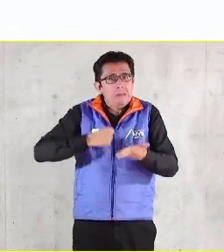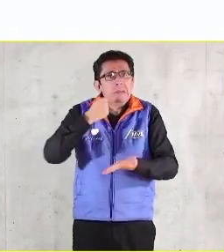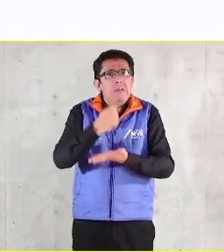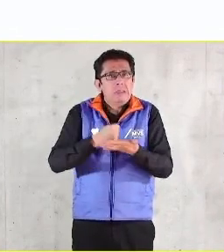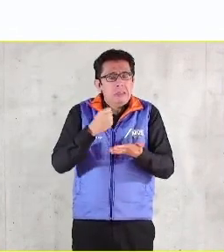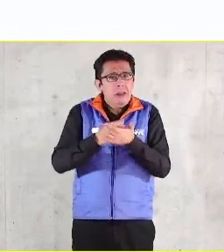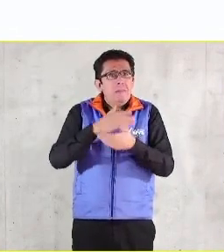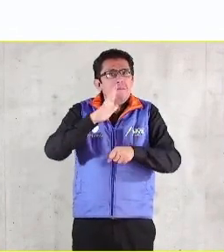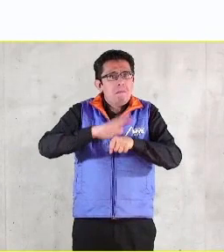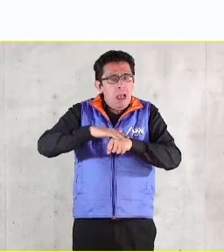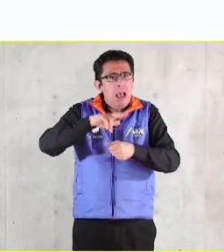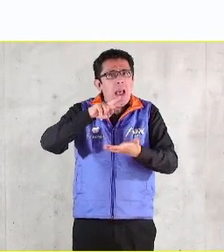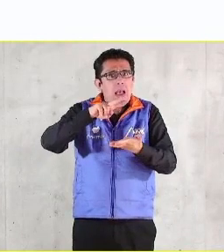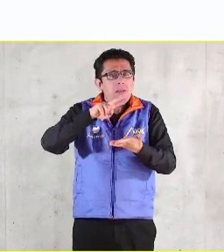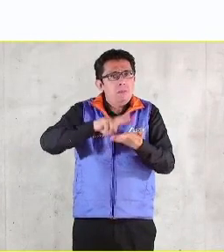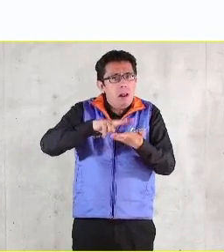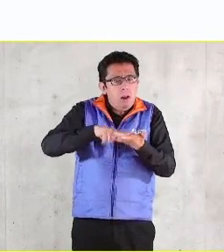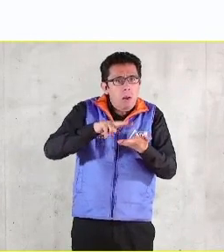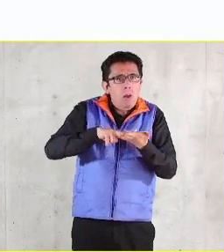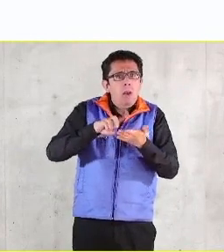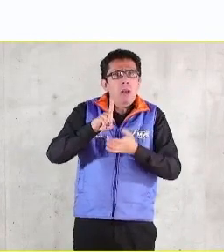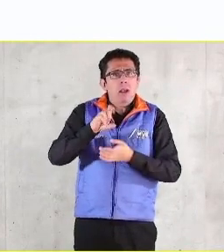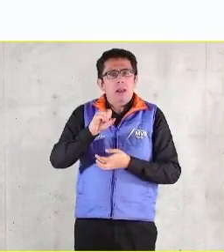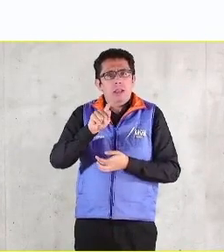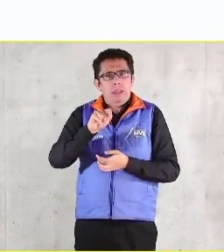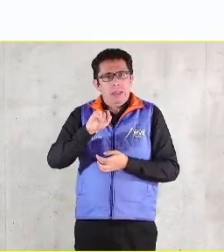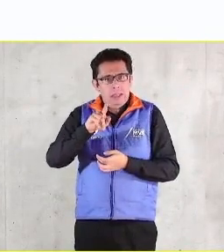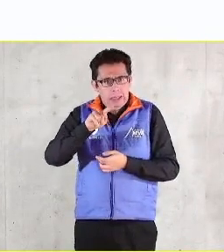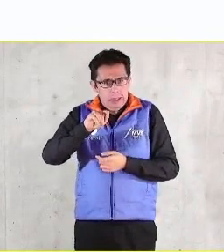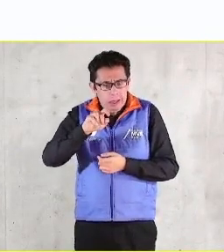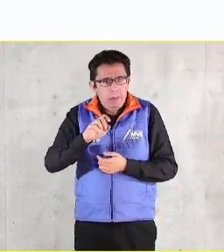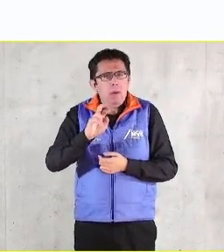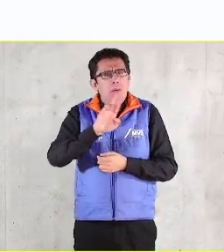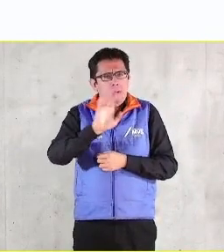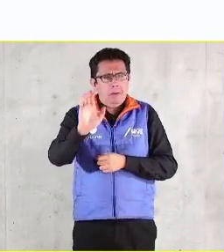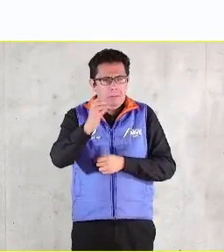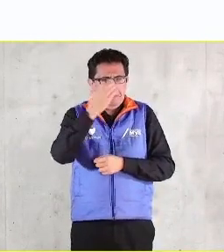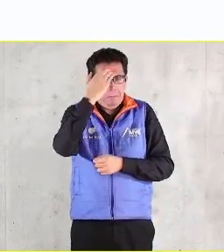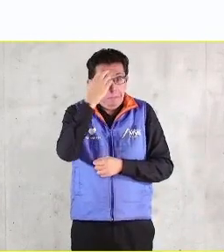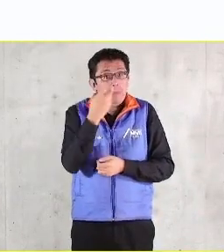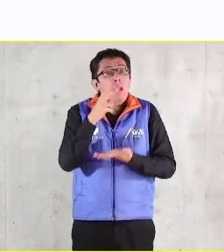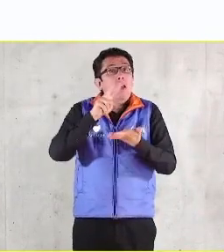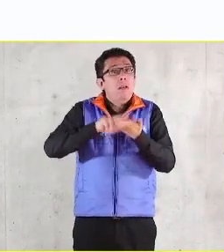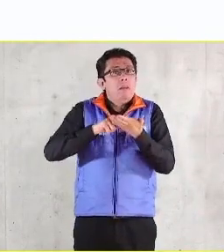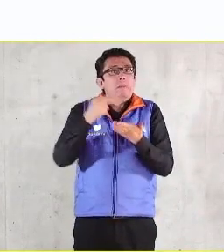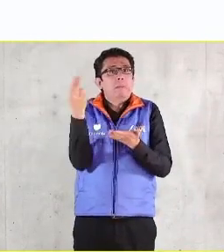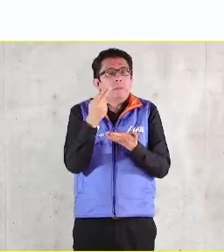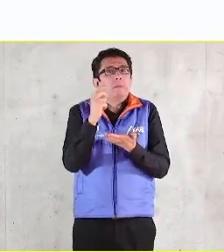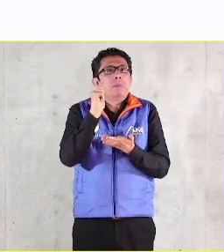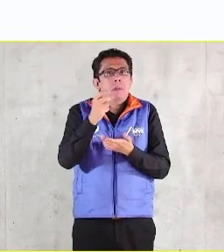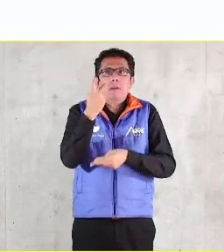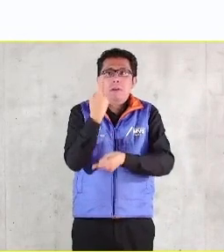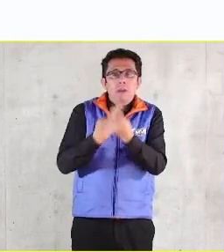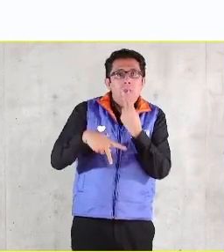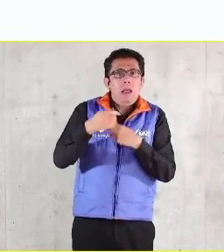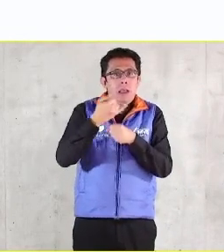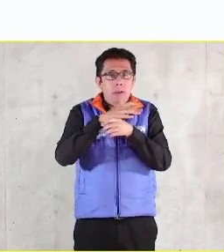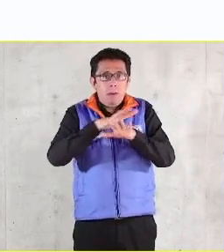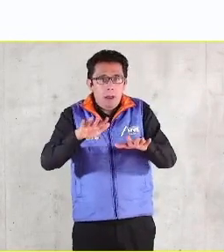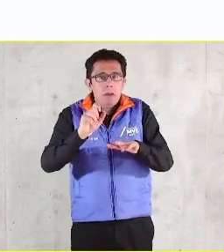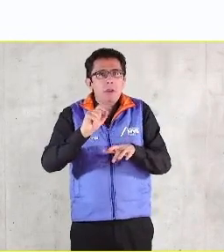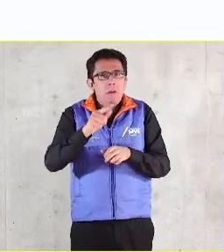del distintivo, del reconocimiento, y ese valor tiene que estar fundamentado en la información y en el conocimiento que